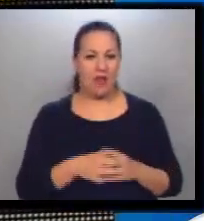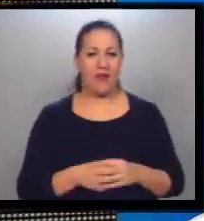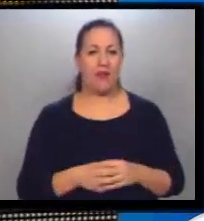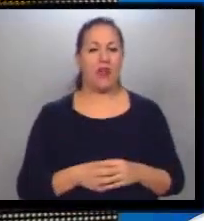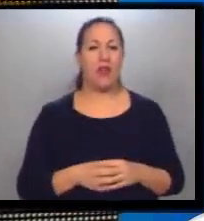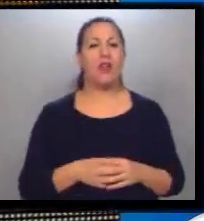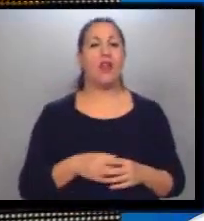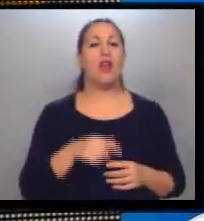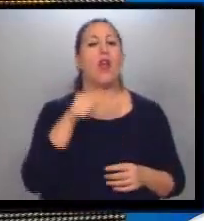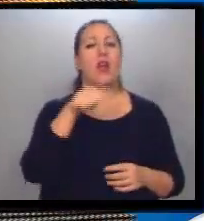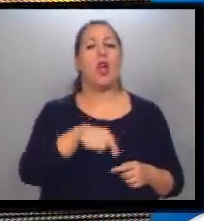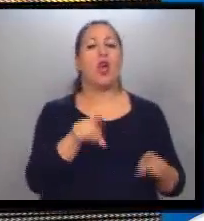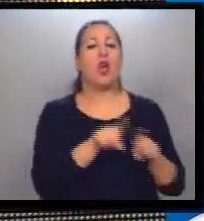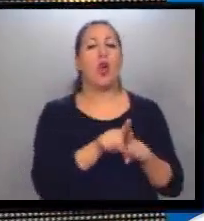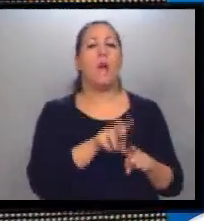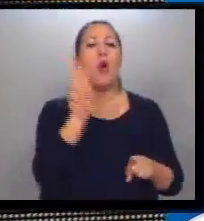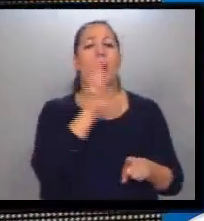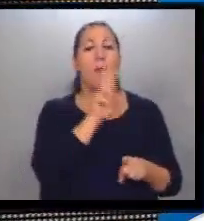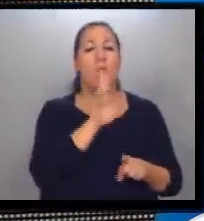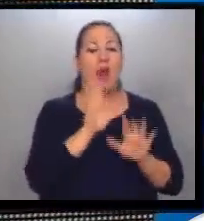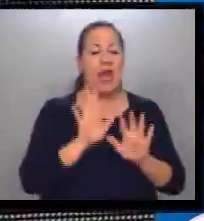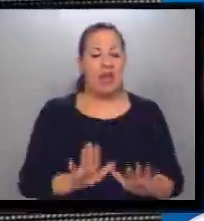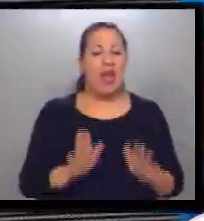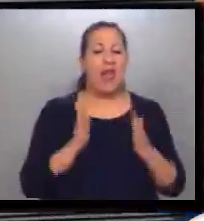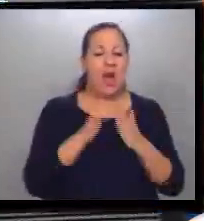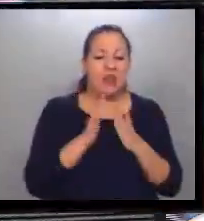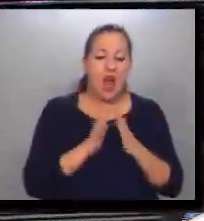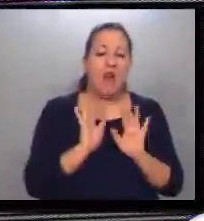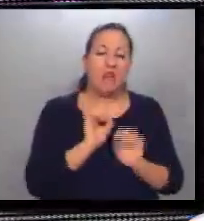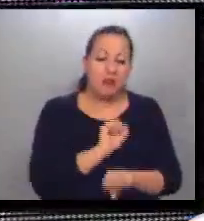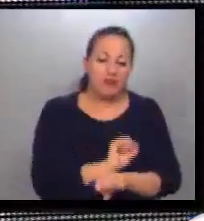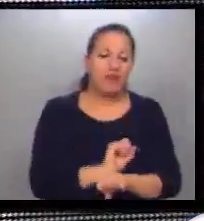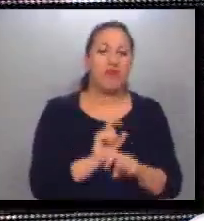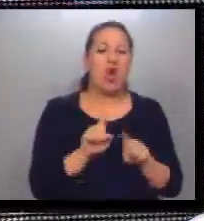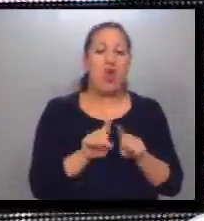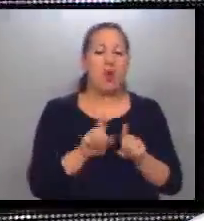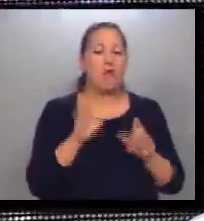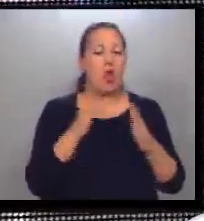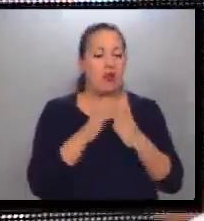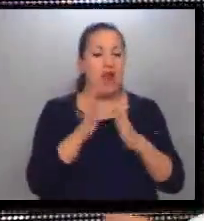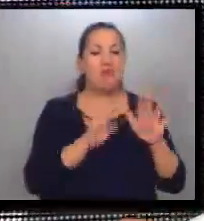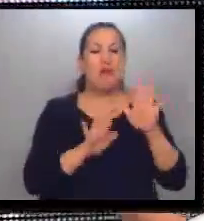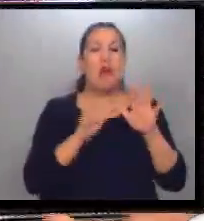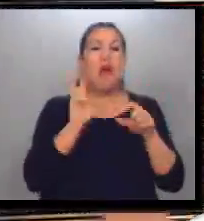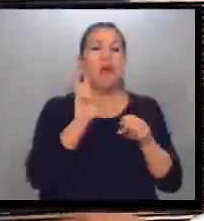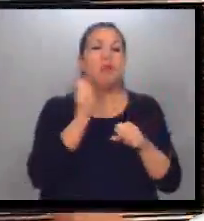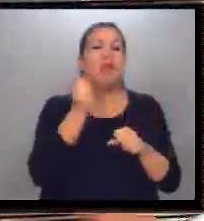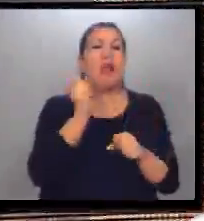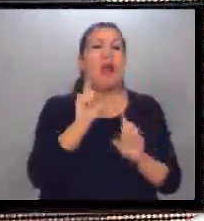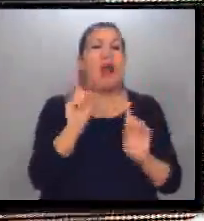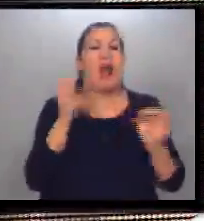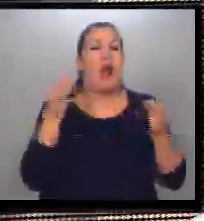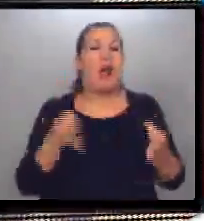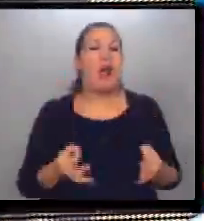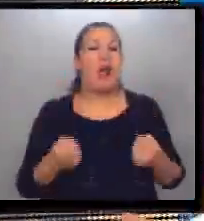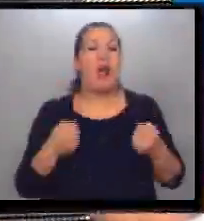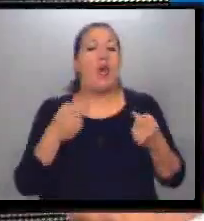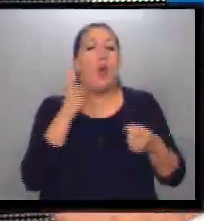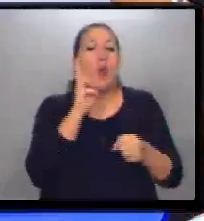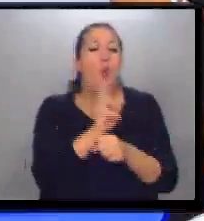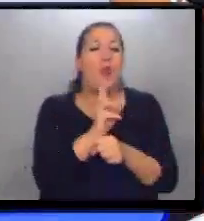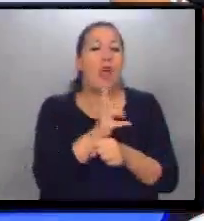Ella reivindica el rol de la mujer que se queda adentro de la casa como ama de casa, en este caso, al calor de un